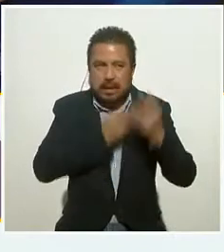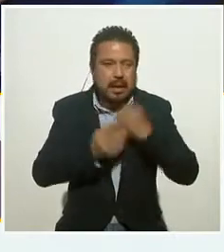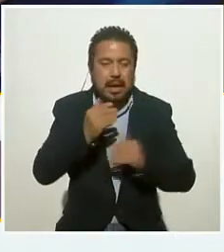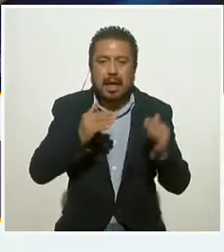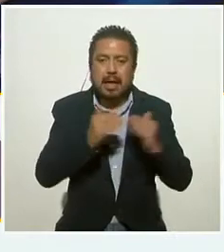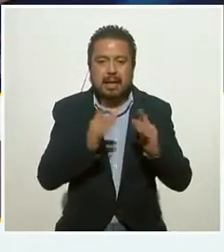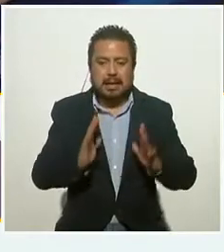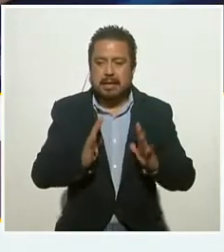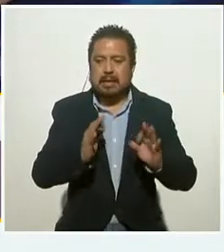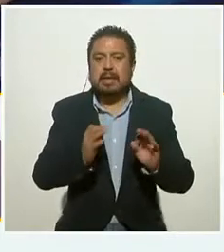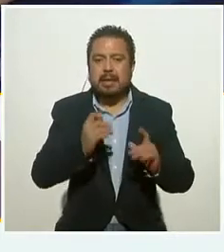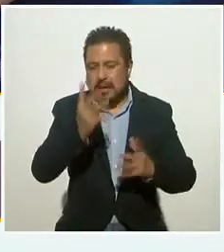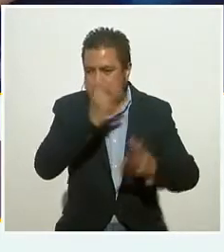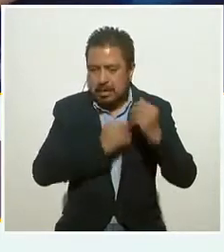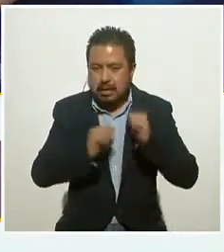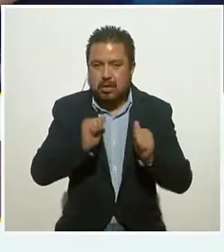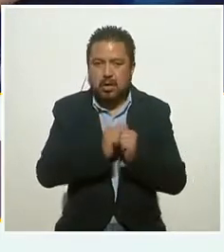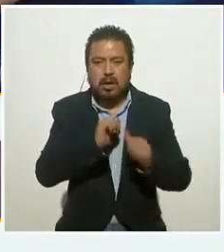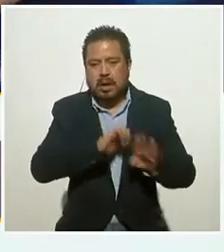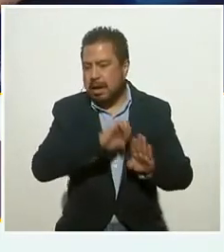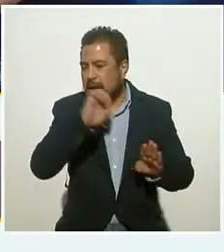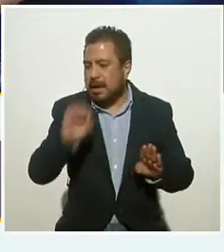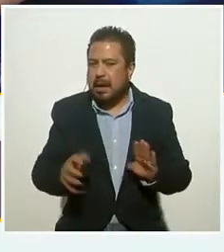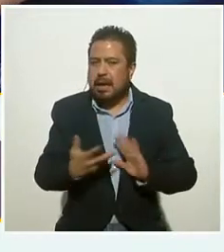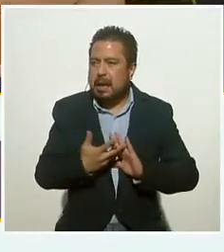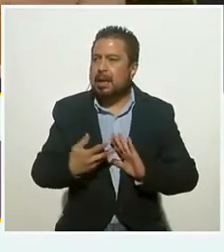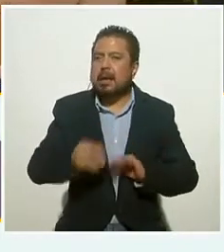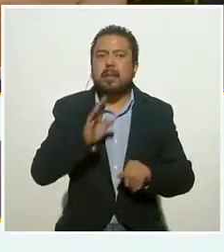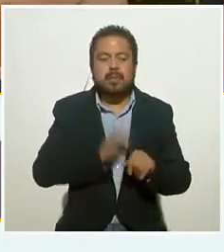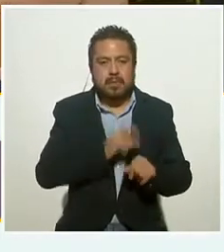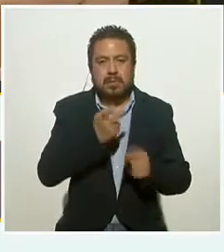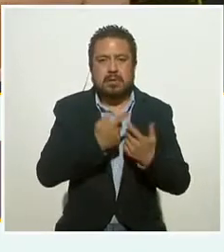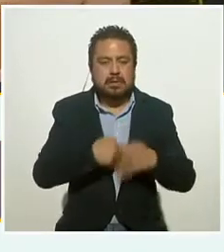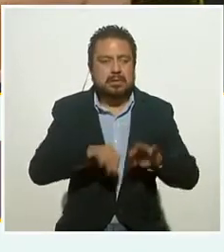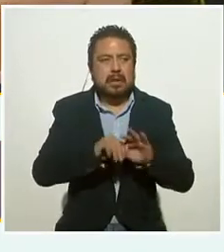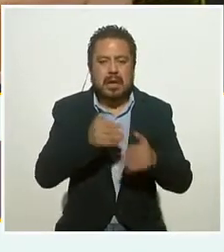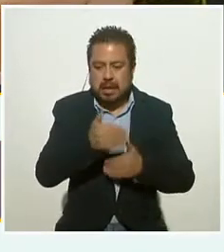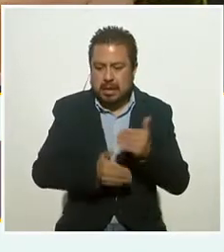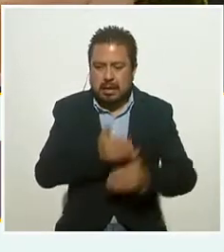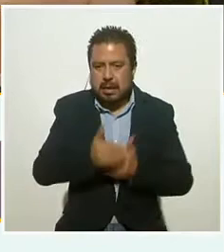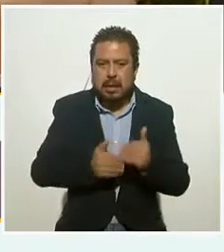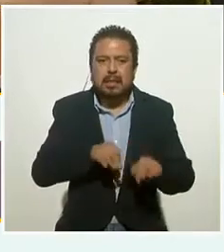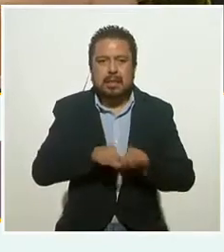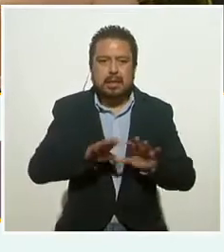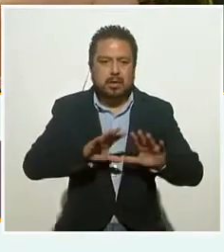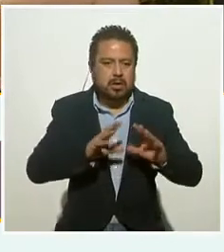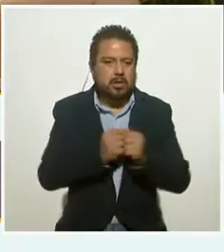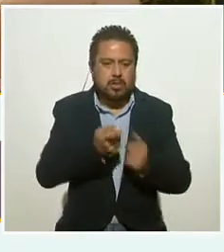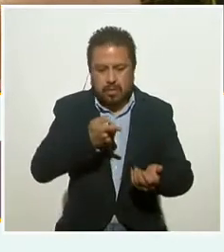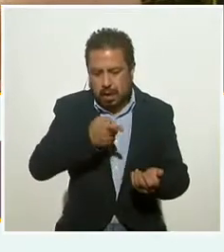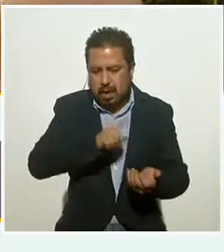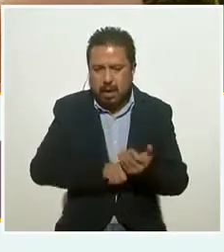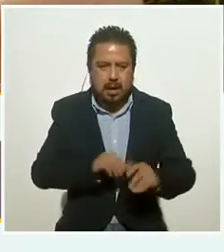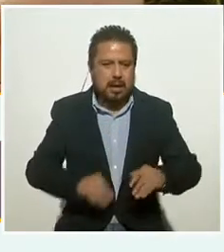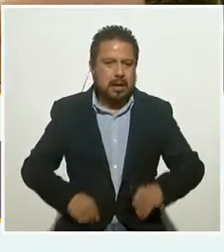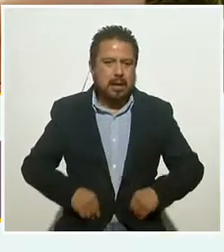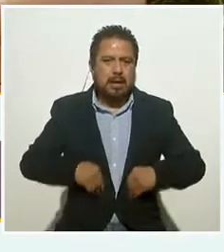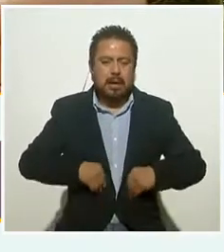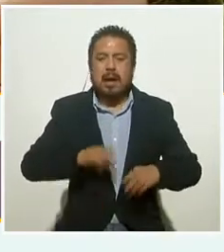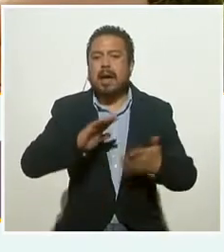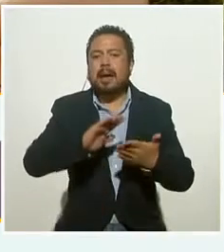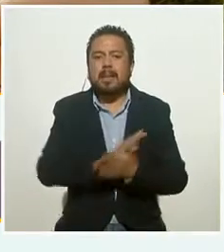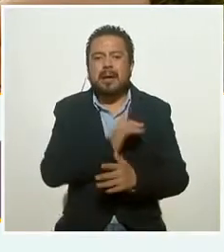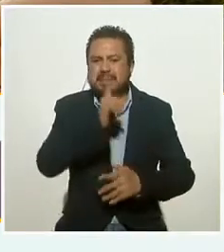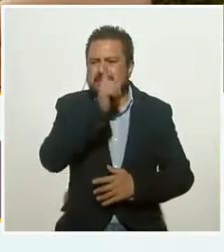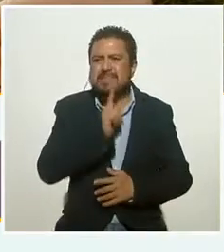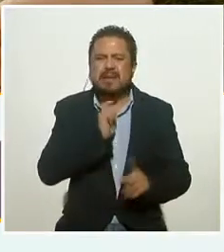casa y se aprenden del ejemplo. Entonces, por eso es tan importante en esta etapa, sobre todo, trabajar con nuestro mundo interno. Porque aparte hay un